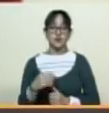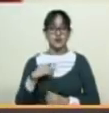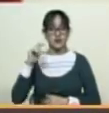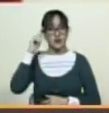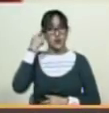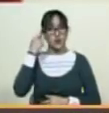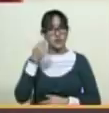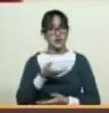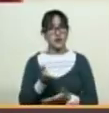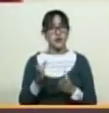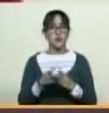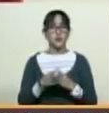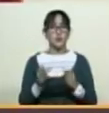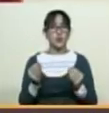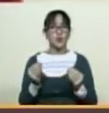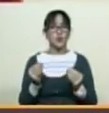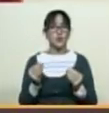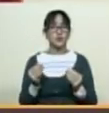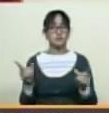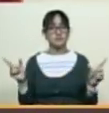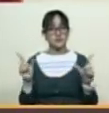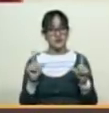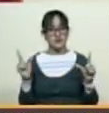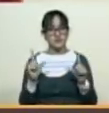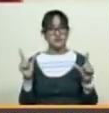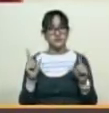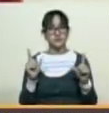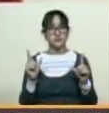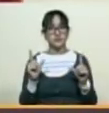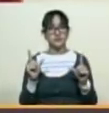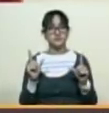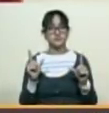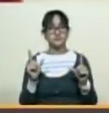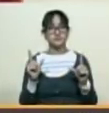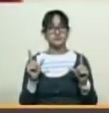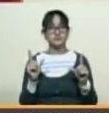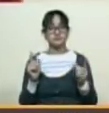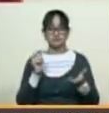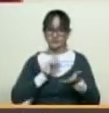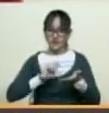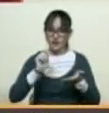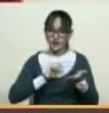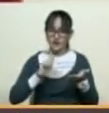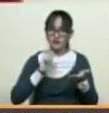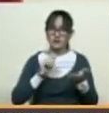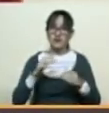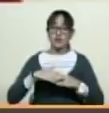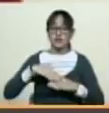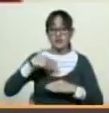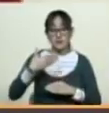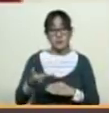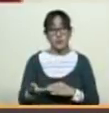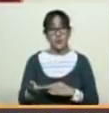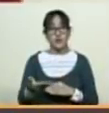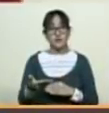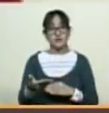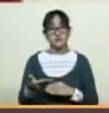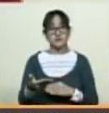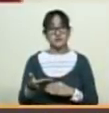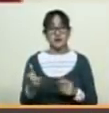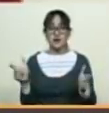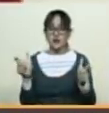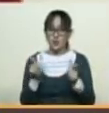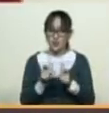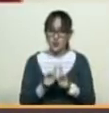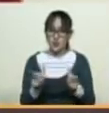vamos a dirigirnos a los medios de comunicación de manera escrita y posteriormente en